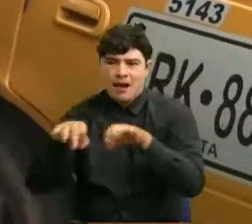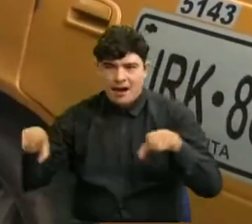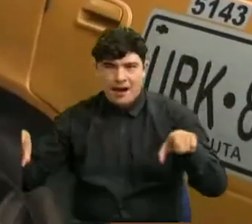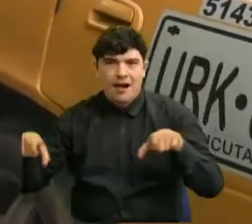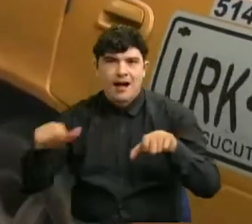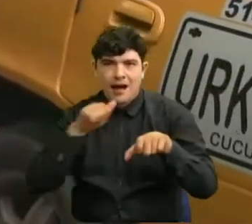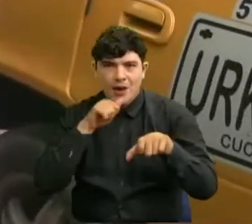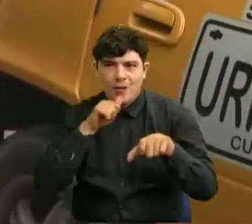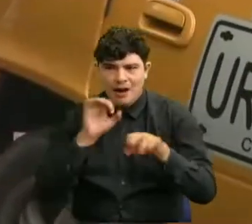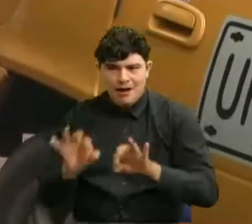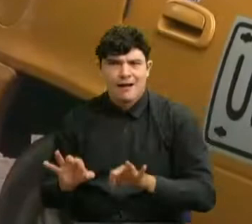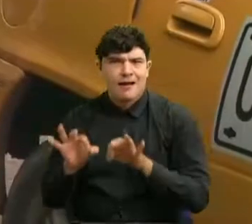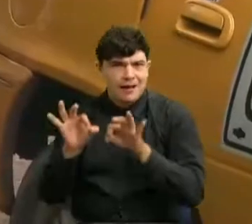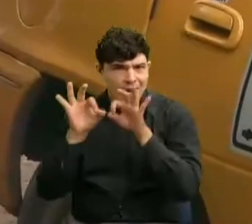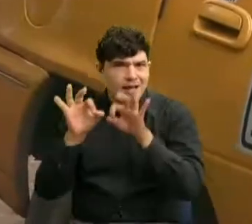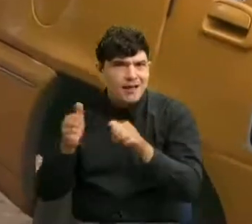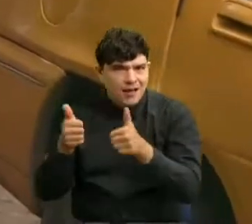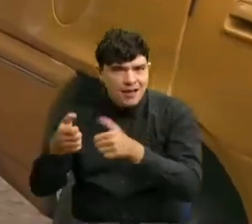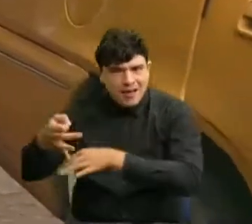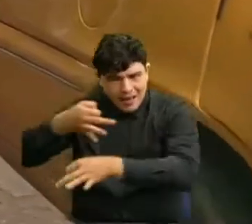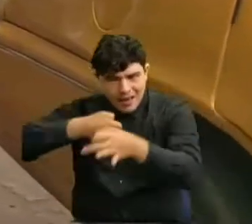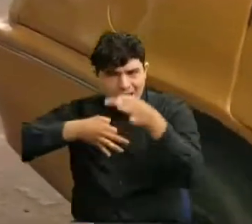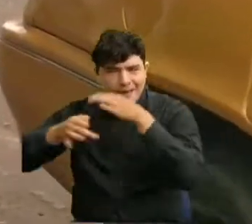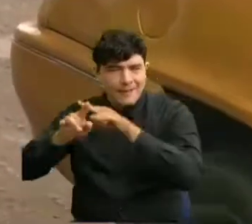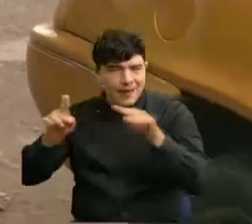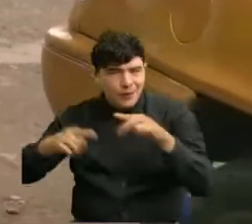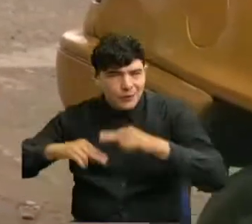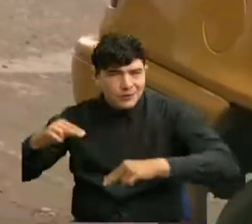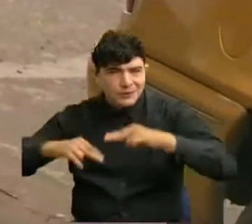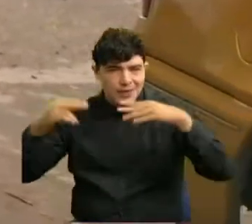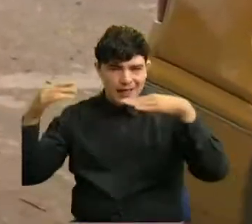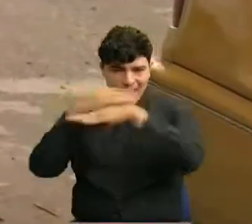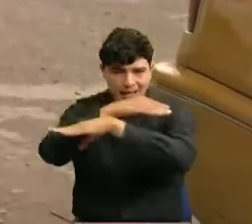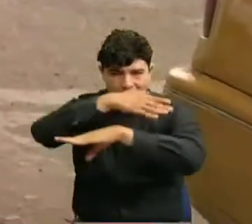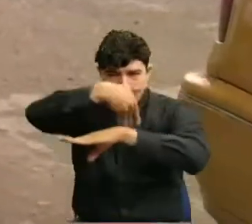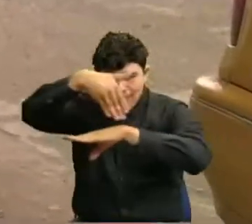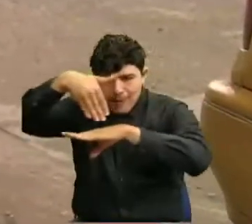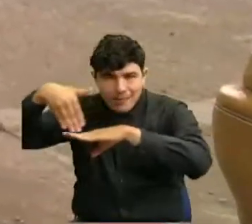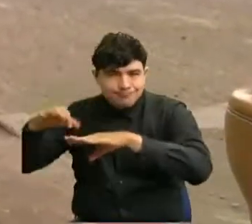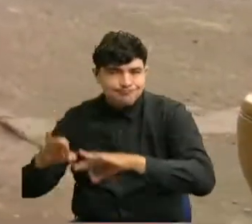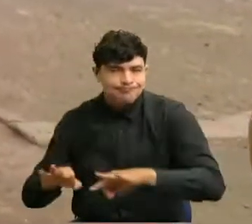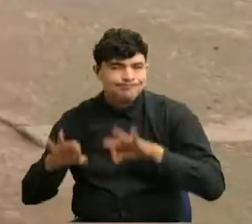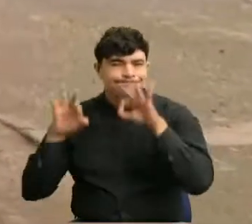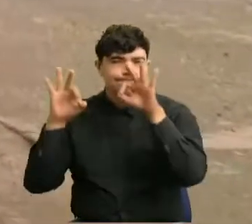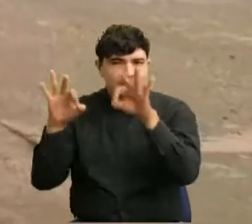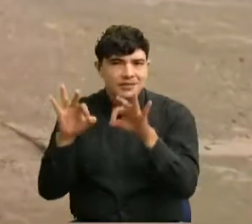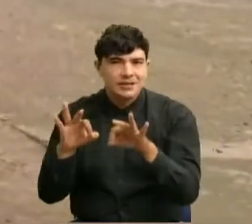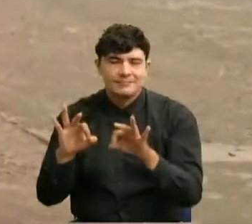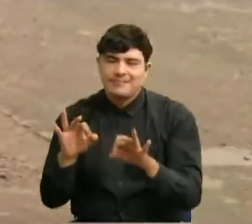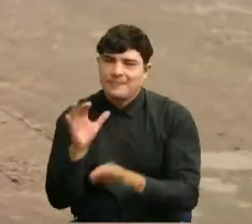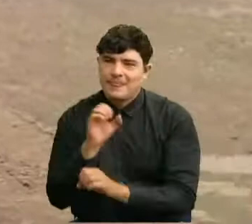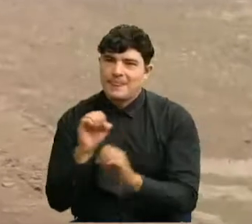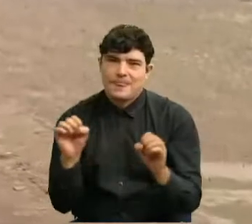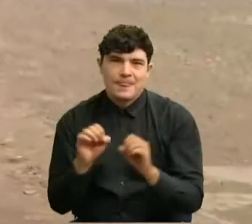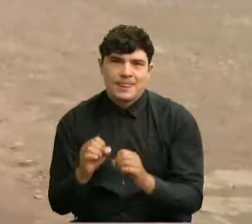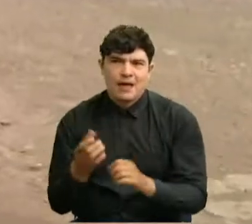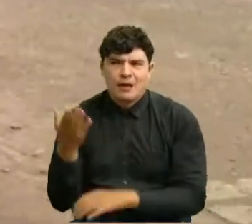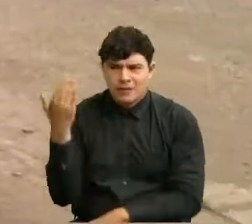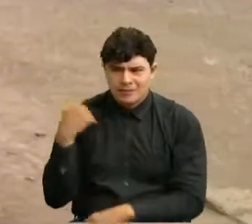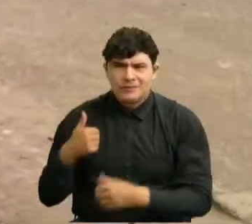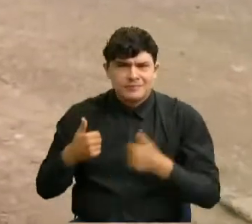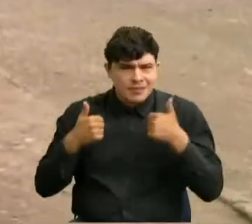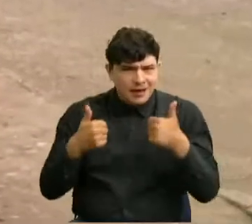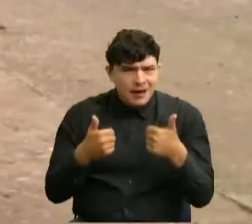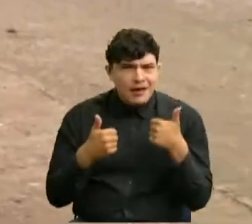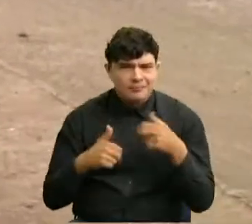estaban en perfecto estado estas calles. Pero precisamente para ampliar toda la información, nos acompaña el vicepresidente